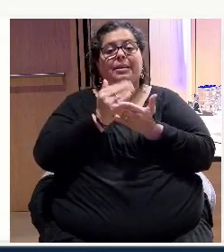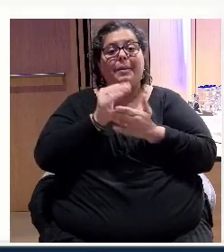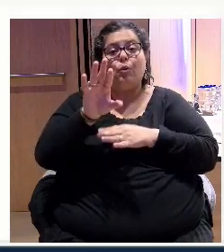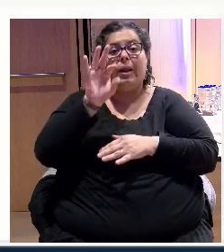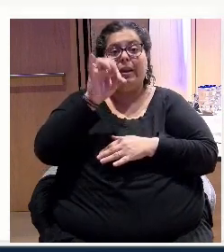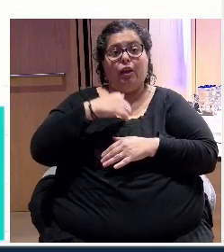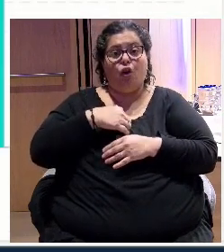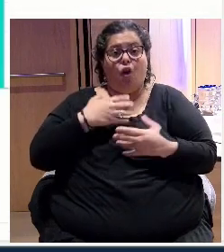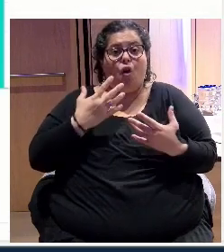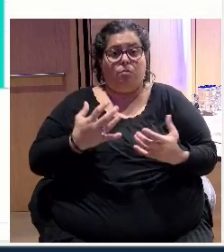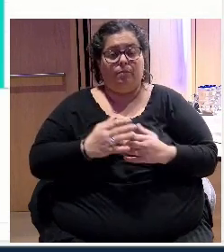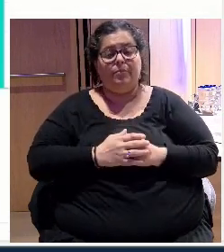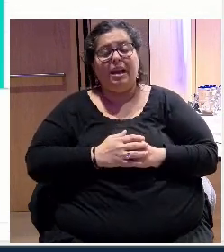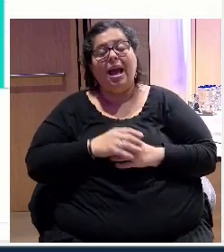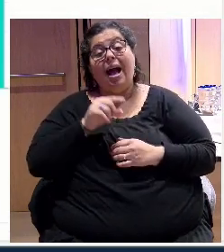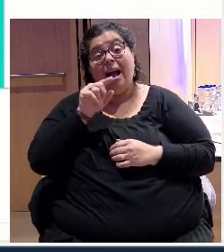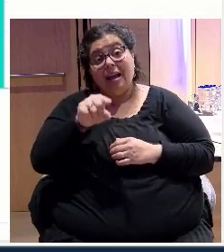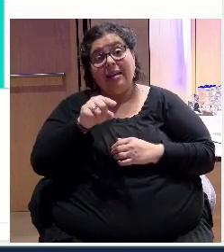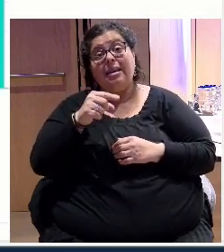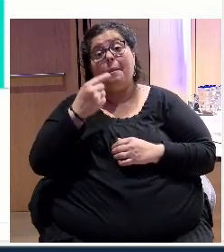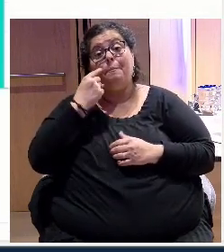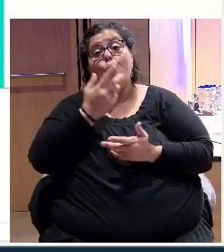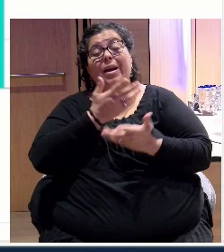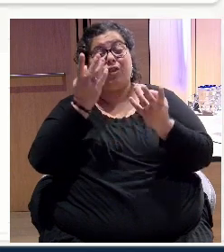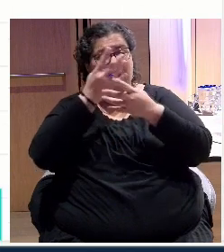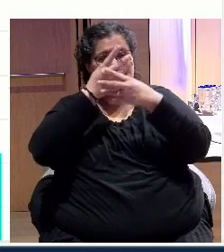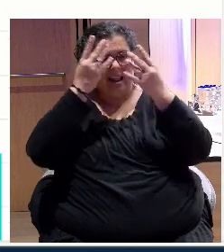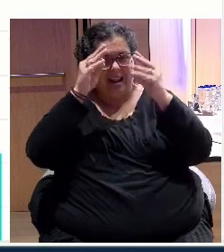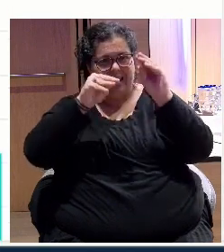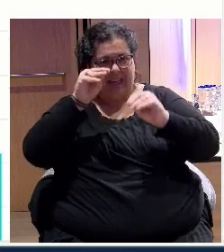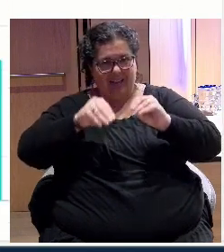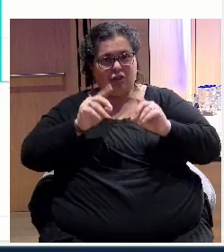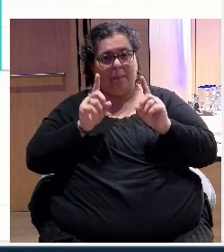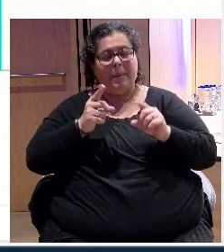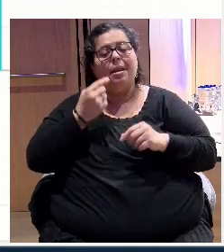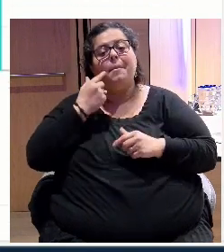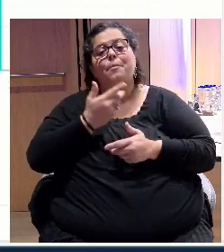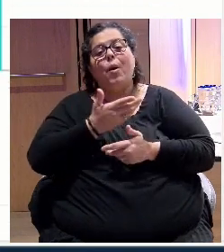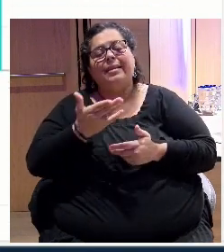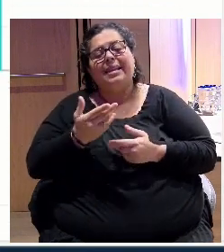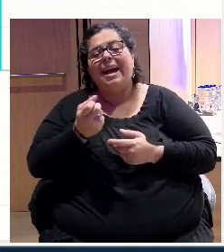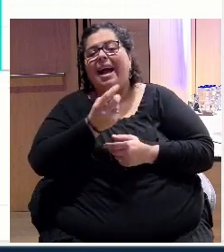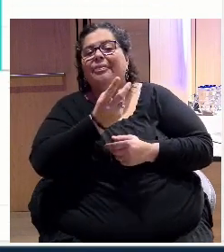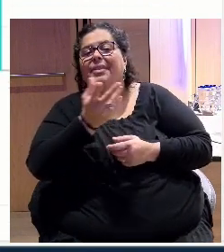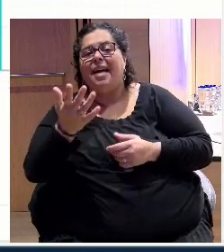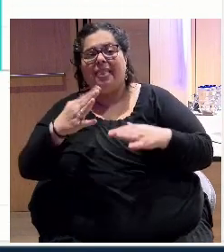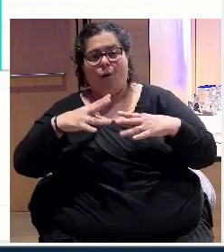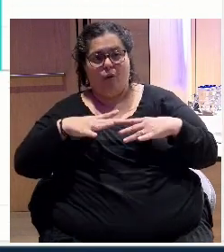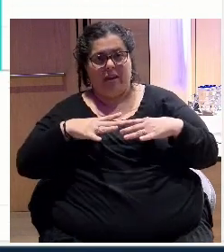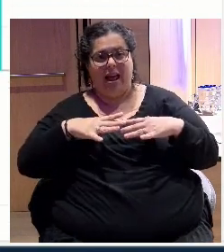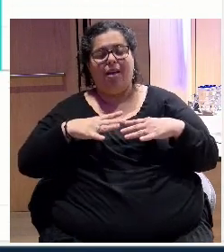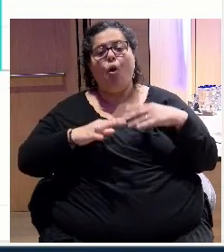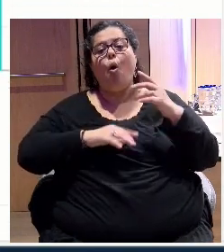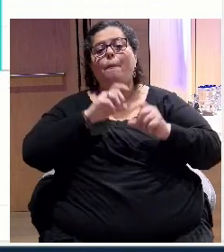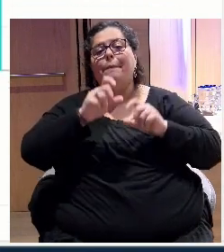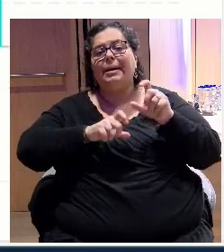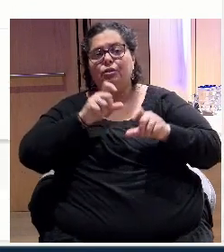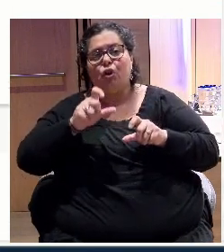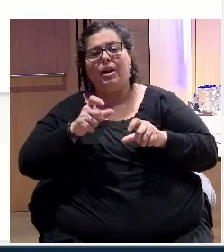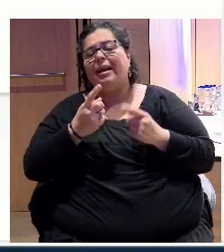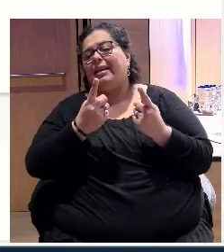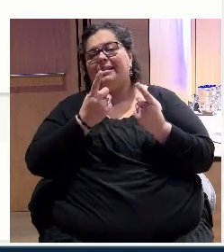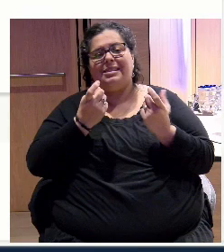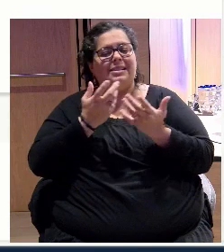momento les muestro los datos generales, también tengo la cantidad de jubilados porcentaje de personas con al menos una necesidad